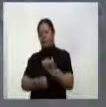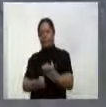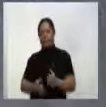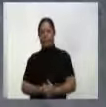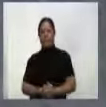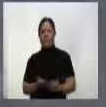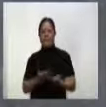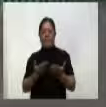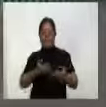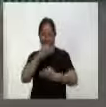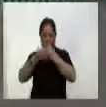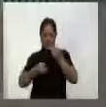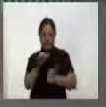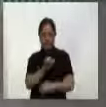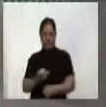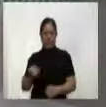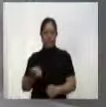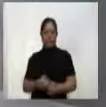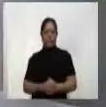Morales, Ahora Noticias.